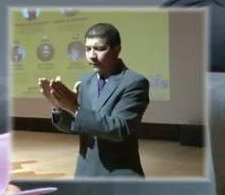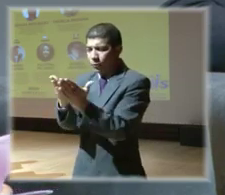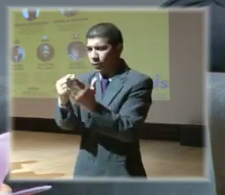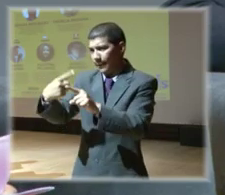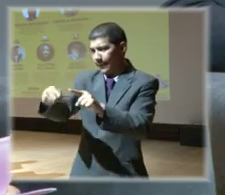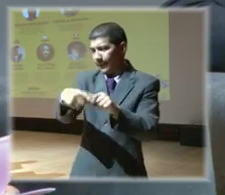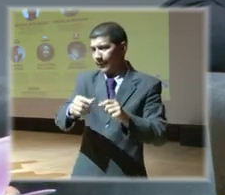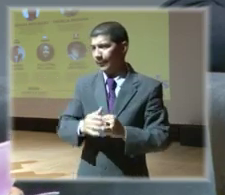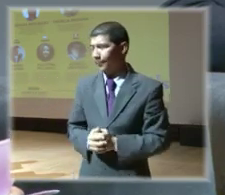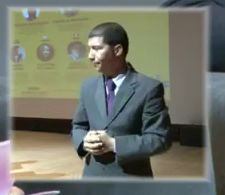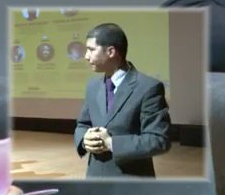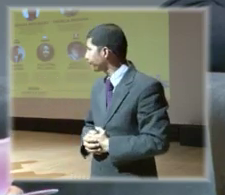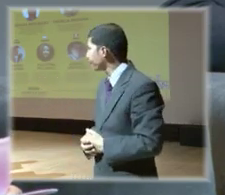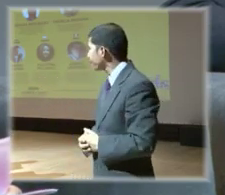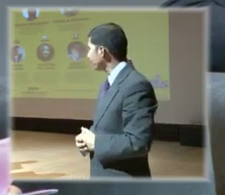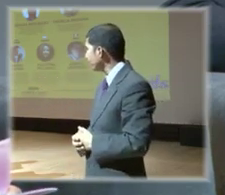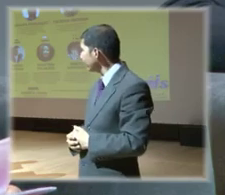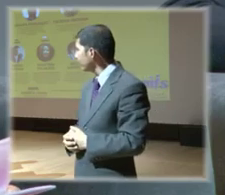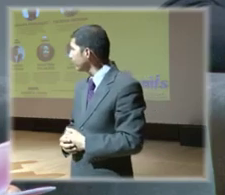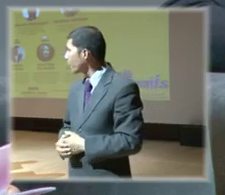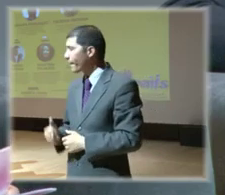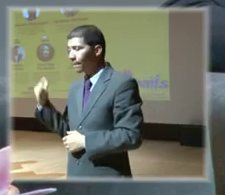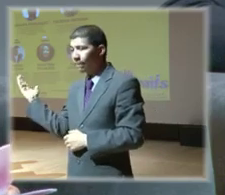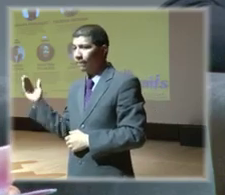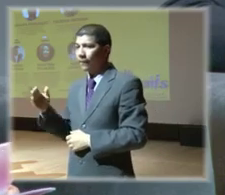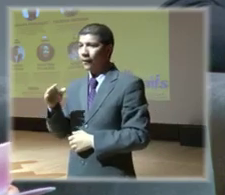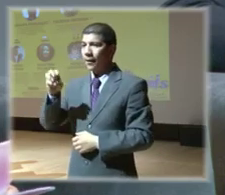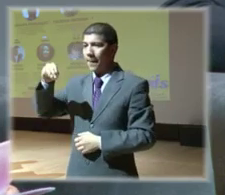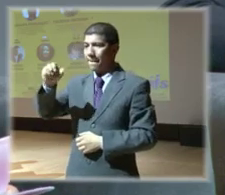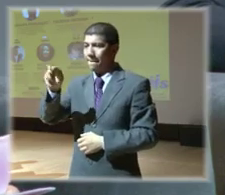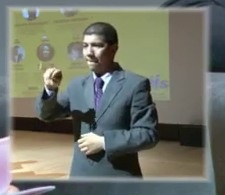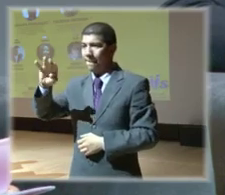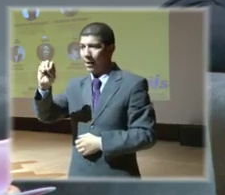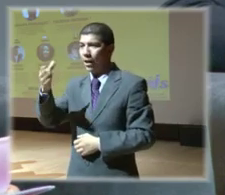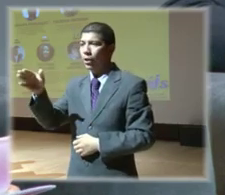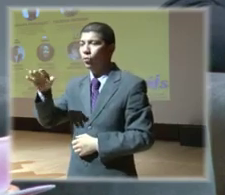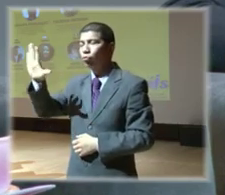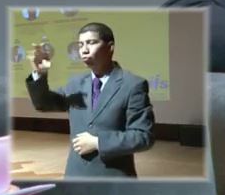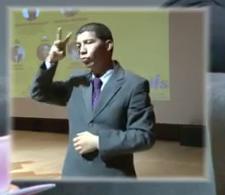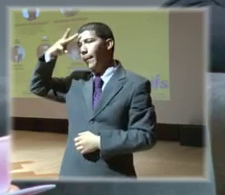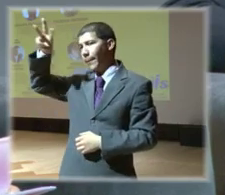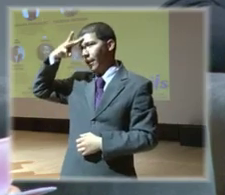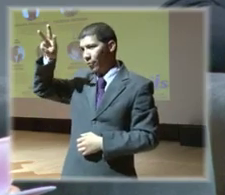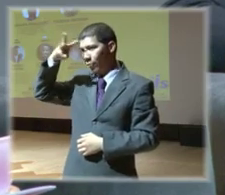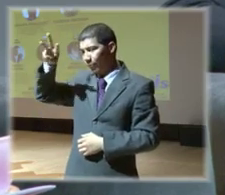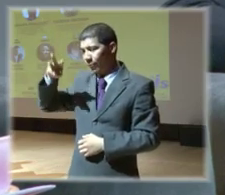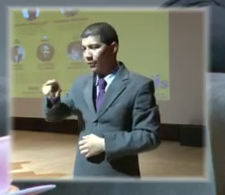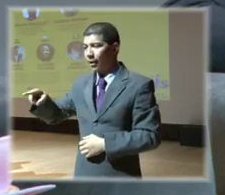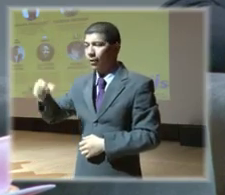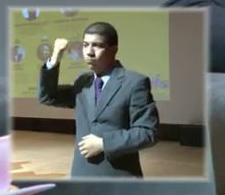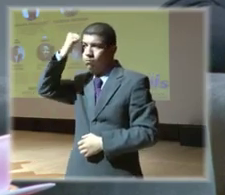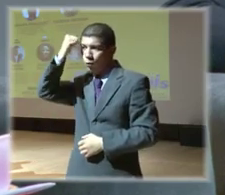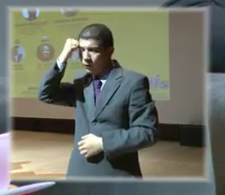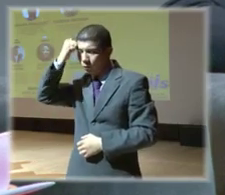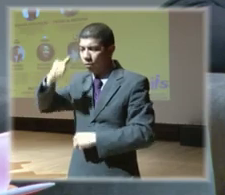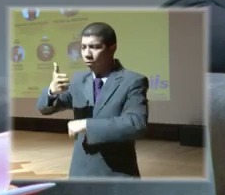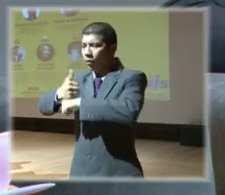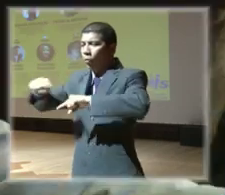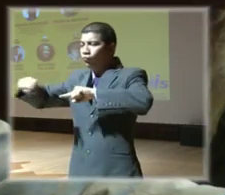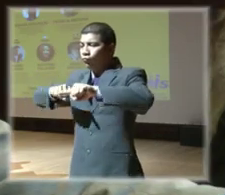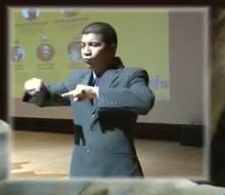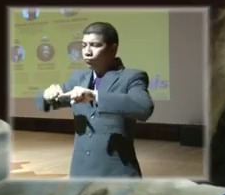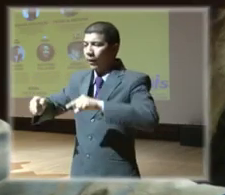Mario Santiago, de México, es doctor en Derecho de la Universidad Carlos III. Es profesor y coordinador de la Maestría en